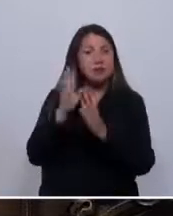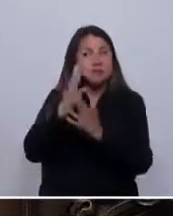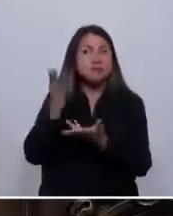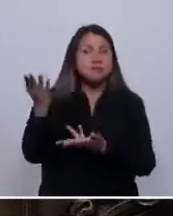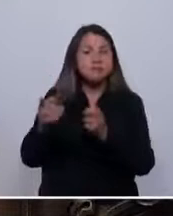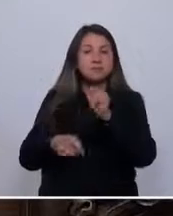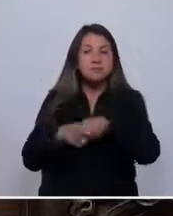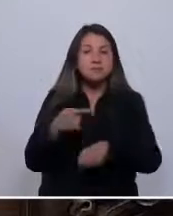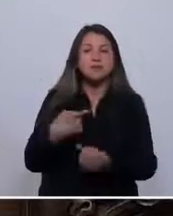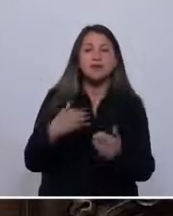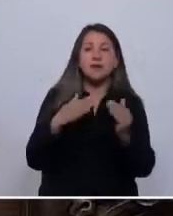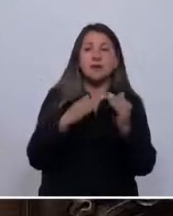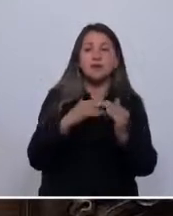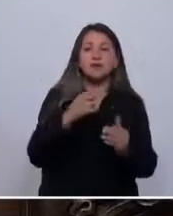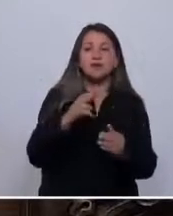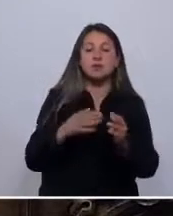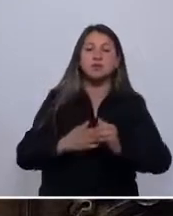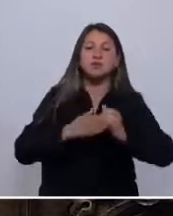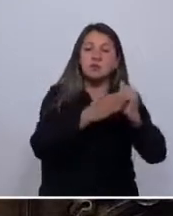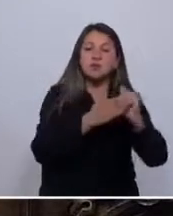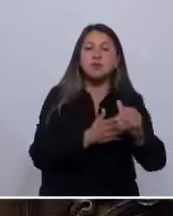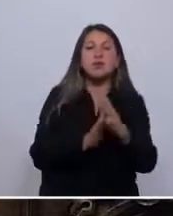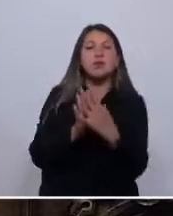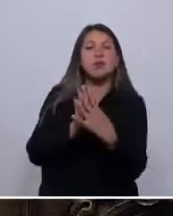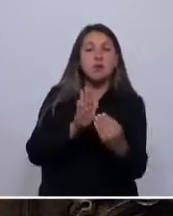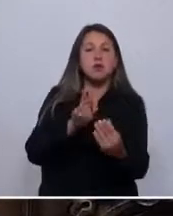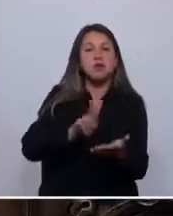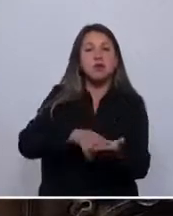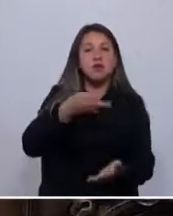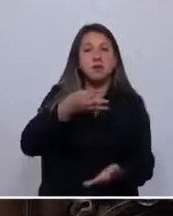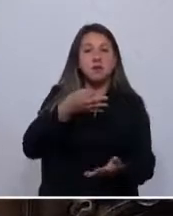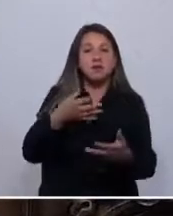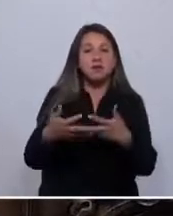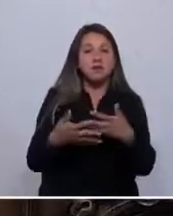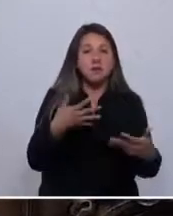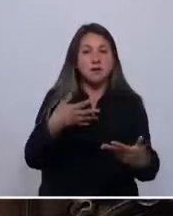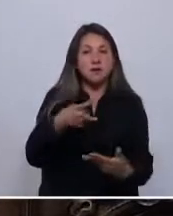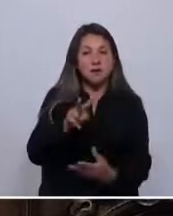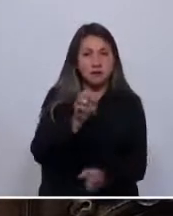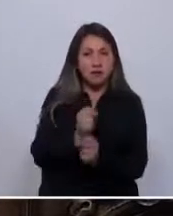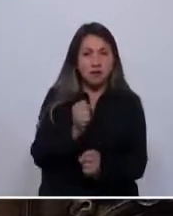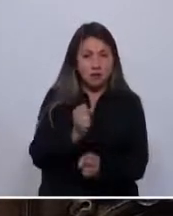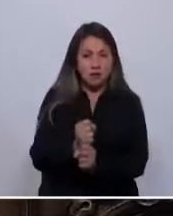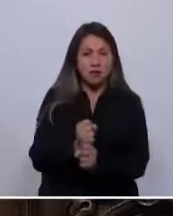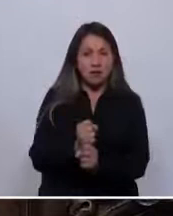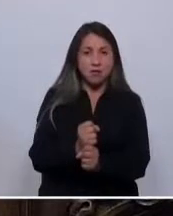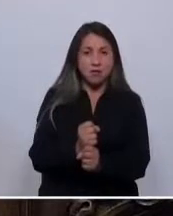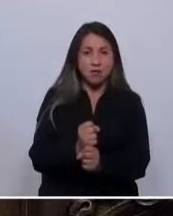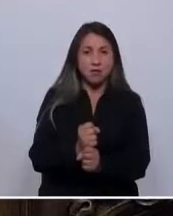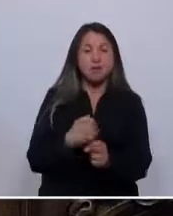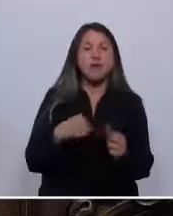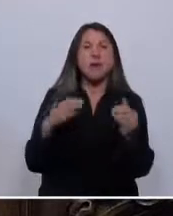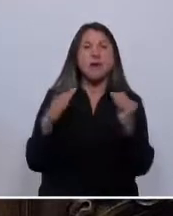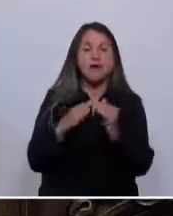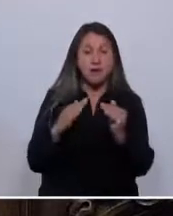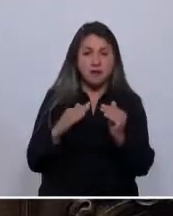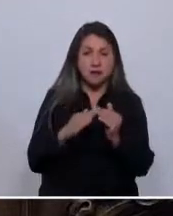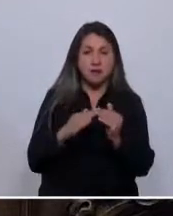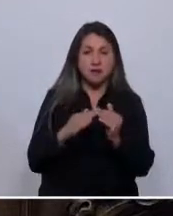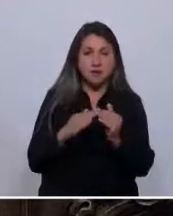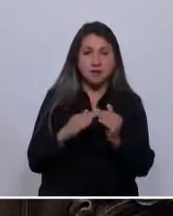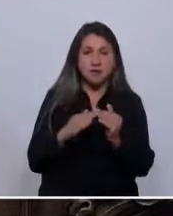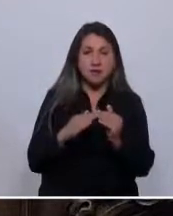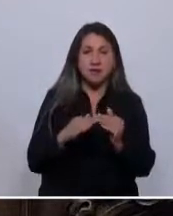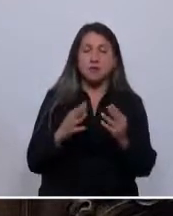casa donde sus dirigentes sean ejemplo de verdad, transparencia y trabajo. La casa